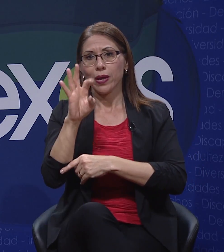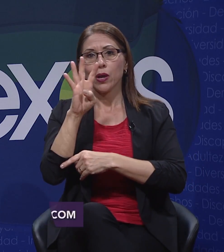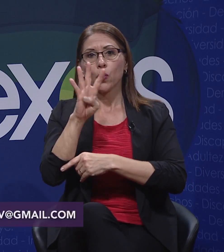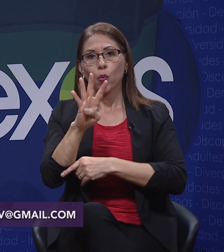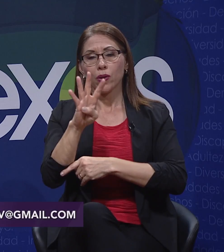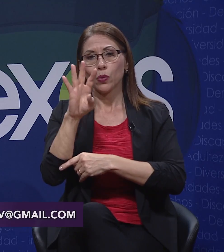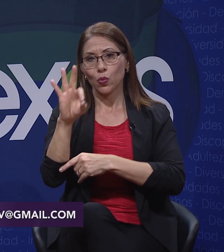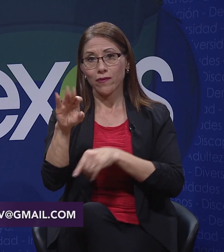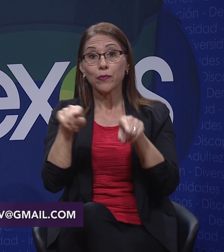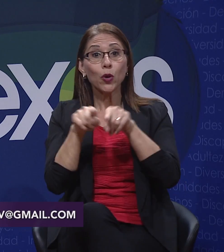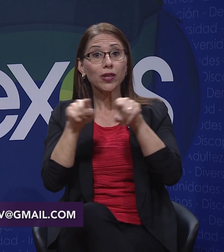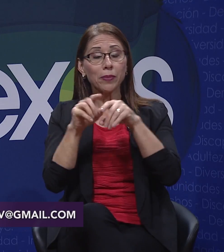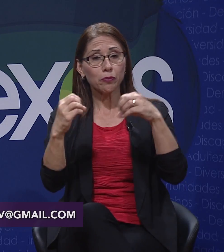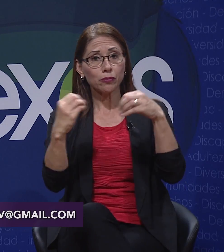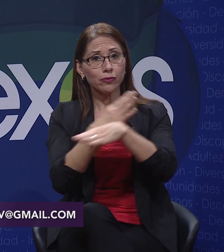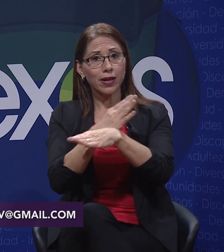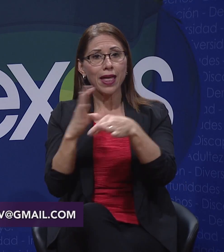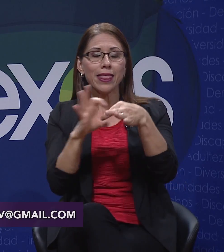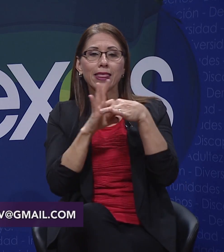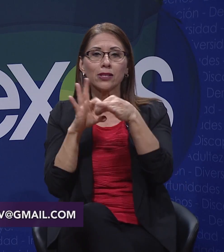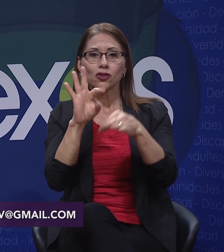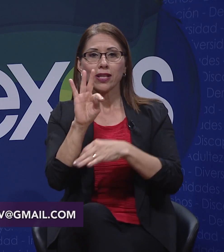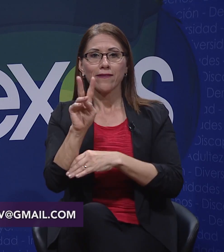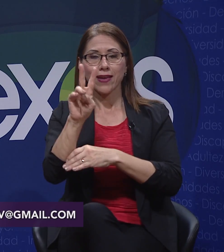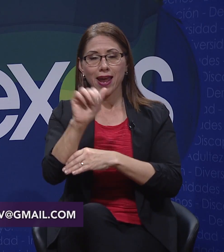49 o también escribiendo el correo